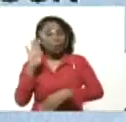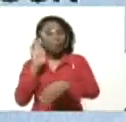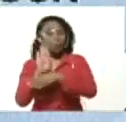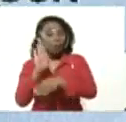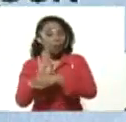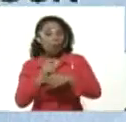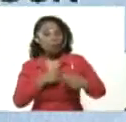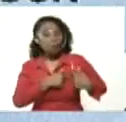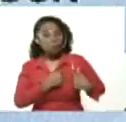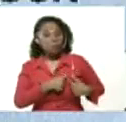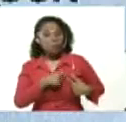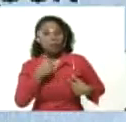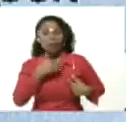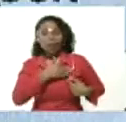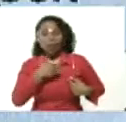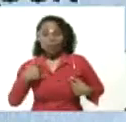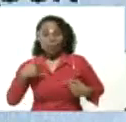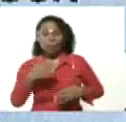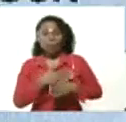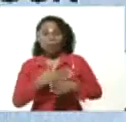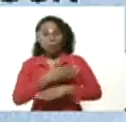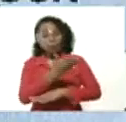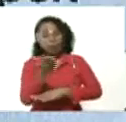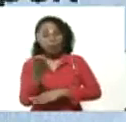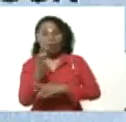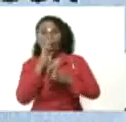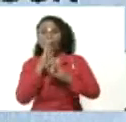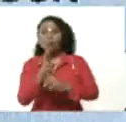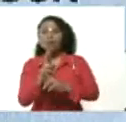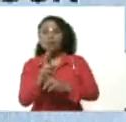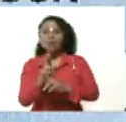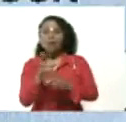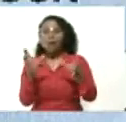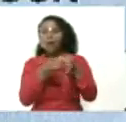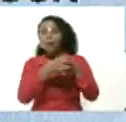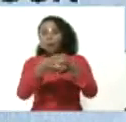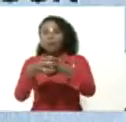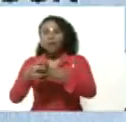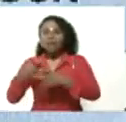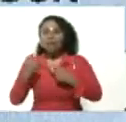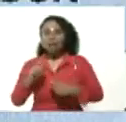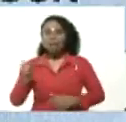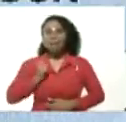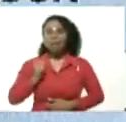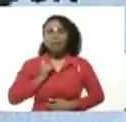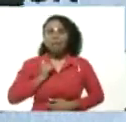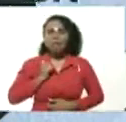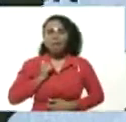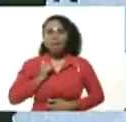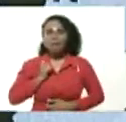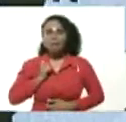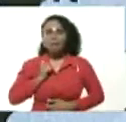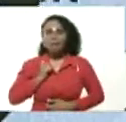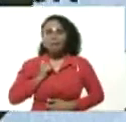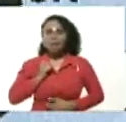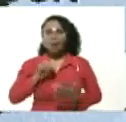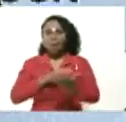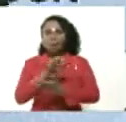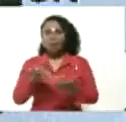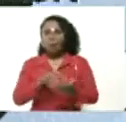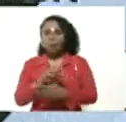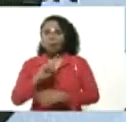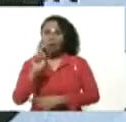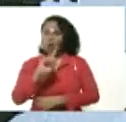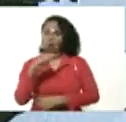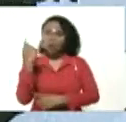el corazón de lo que quería compartir con ustedes, una respuesta de las élites para intentar aprovechar las crisis. No solamente